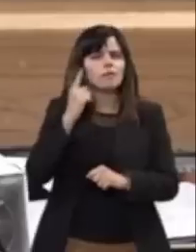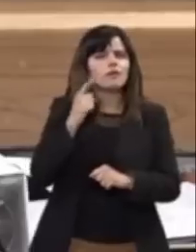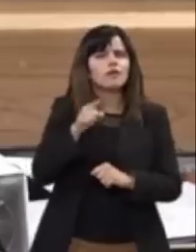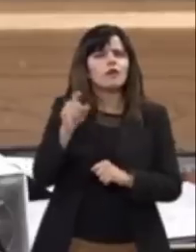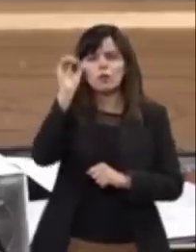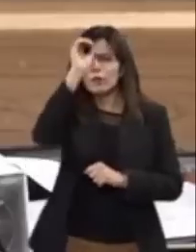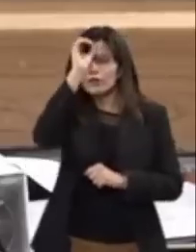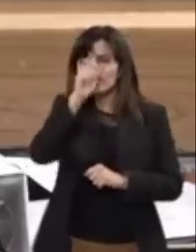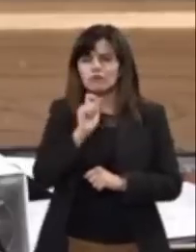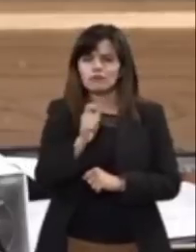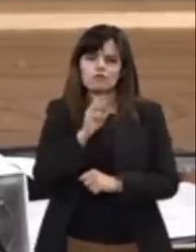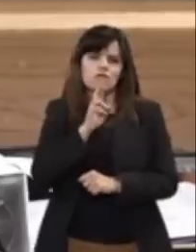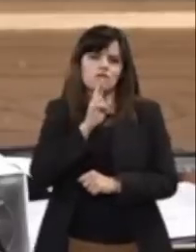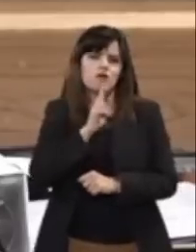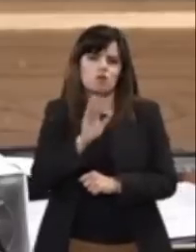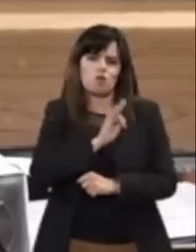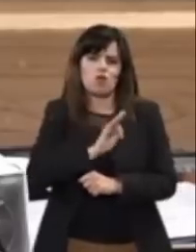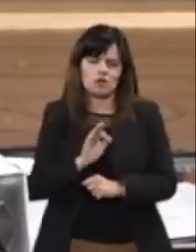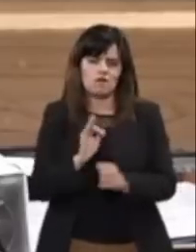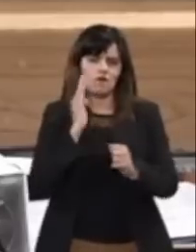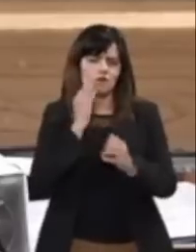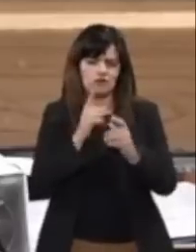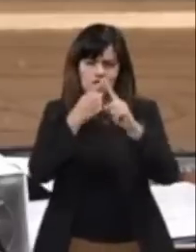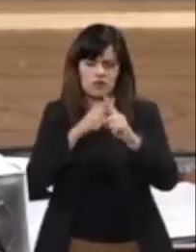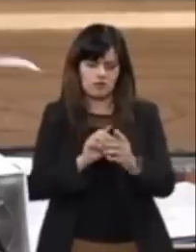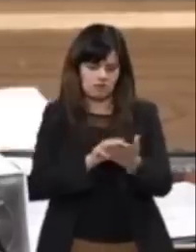la difusión de estas sesiones?